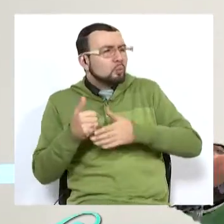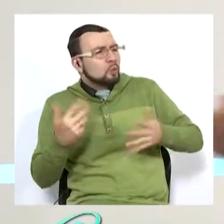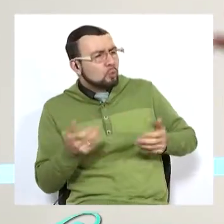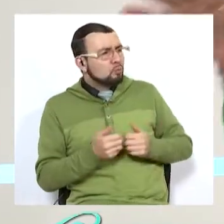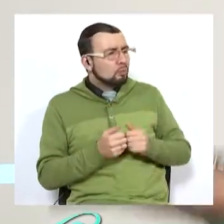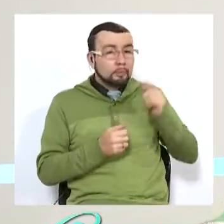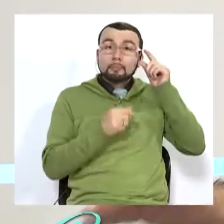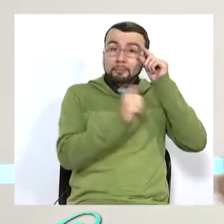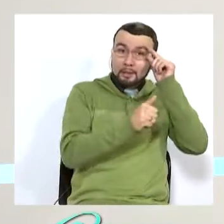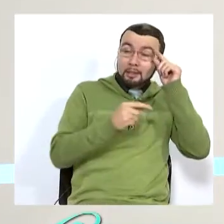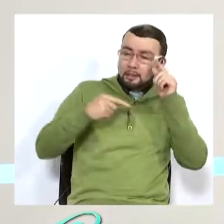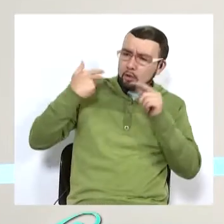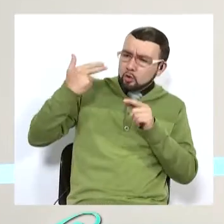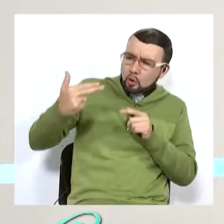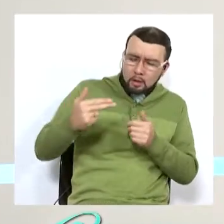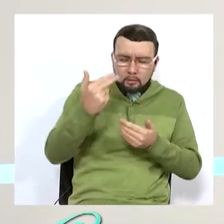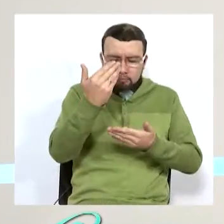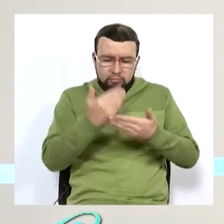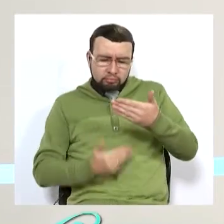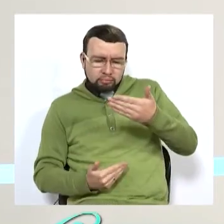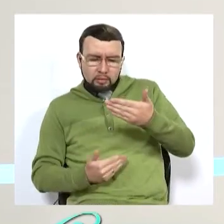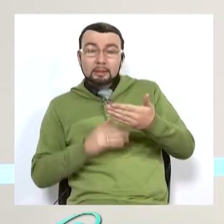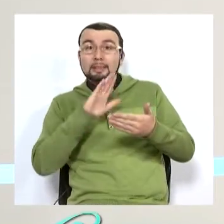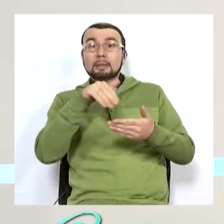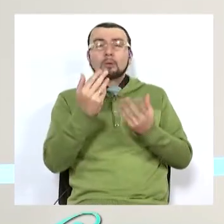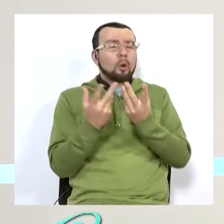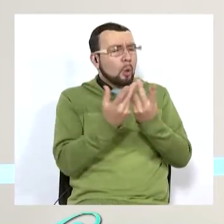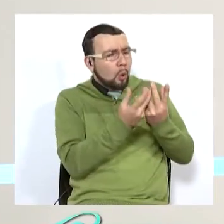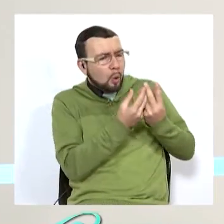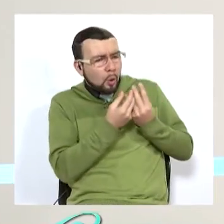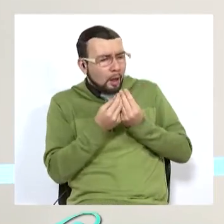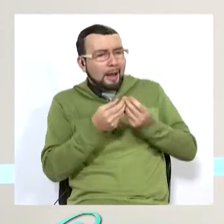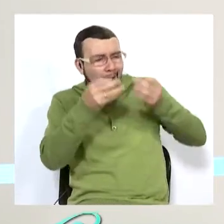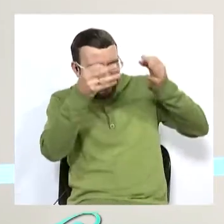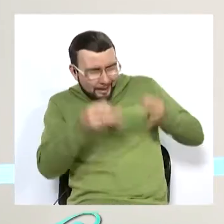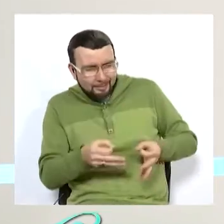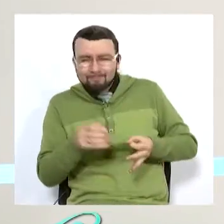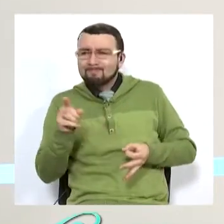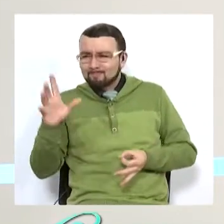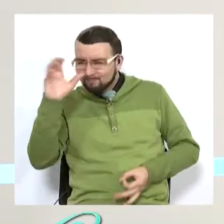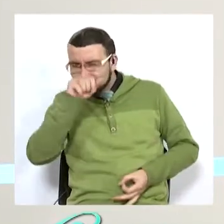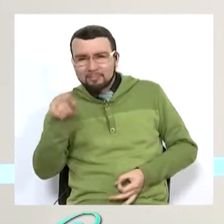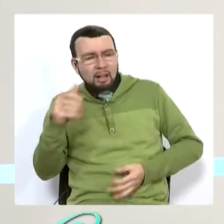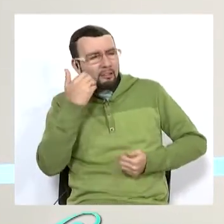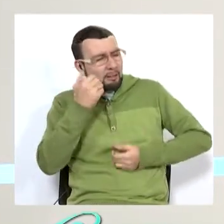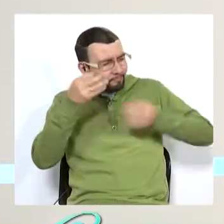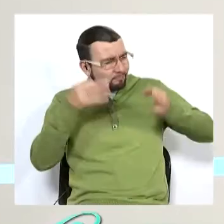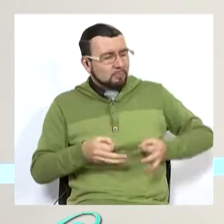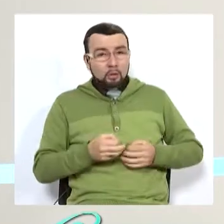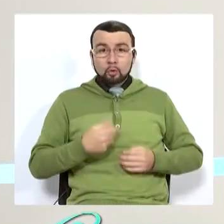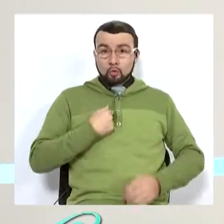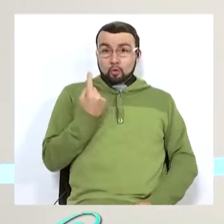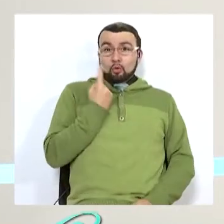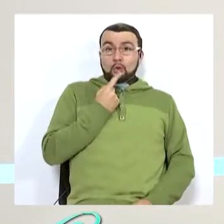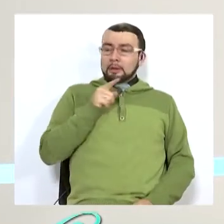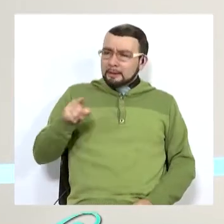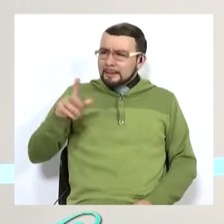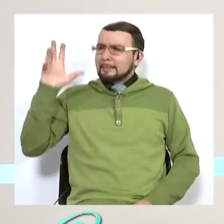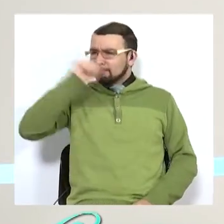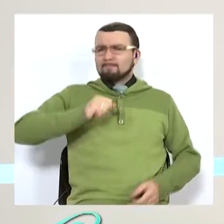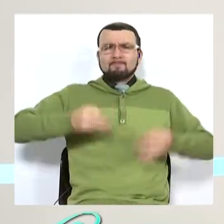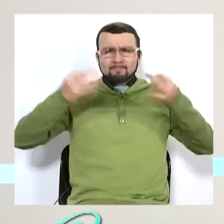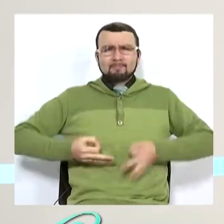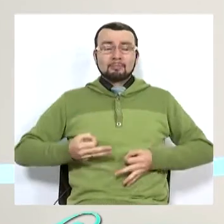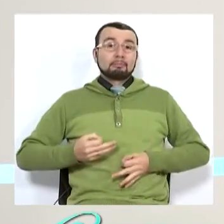haciendo las historias, después las vemos nuevamente en conjunto. Porque aún así es difícil llegar a hacer